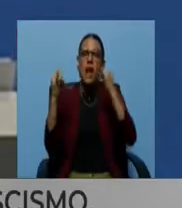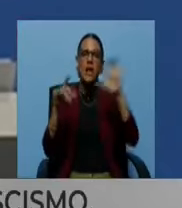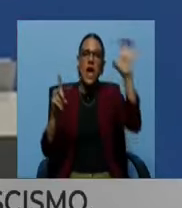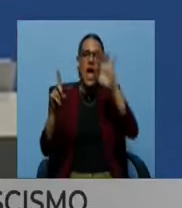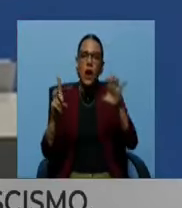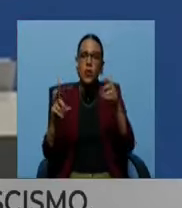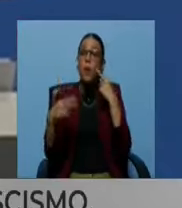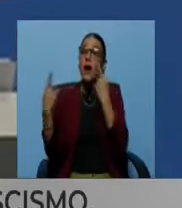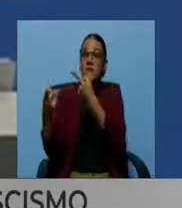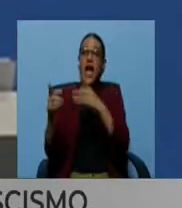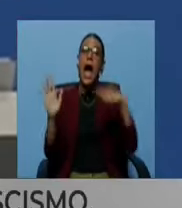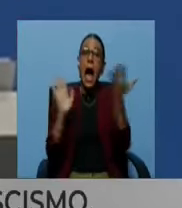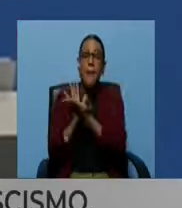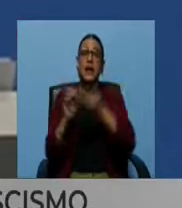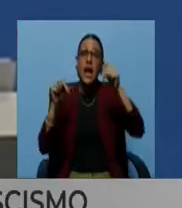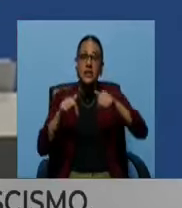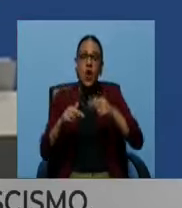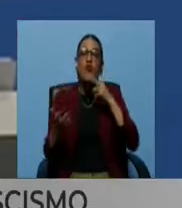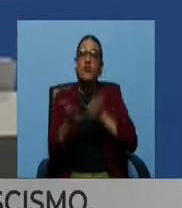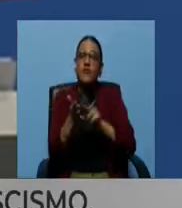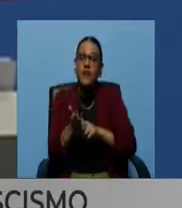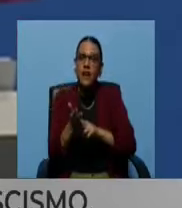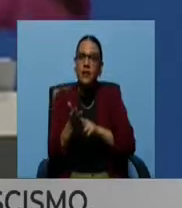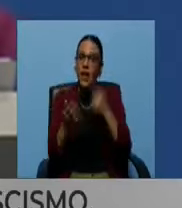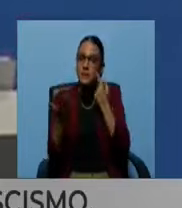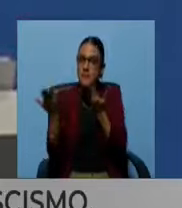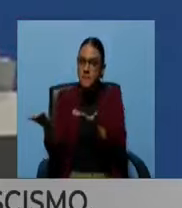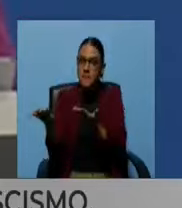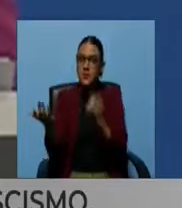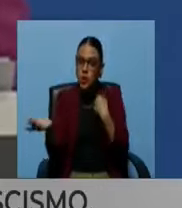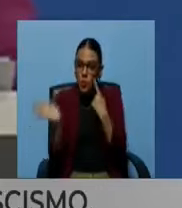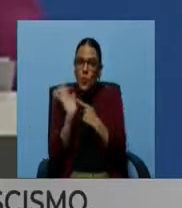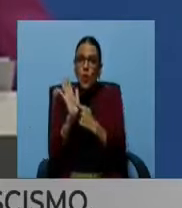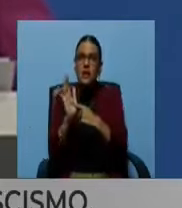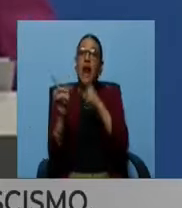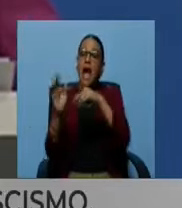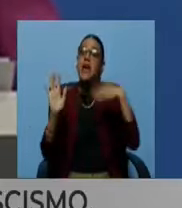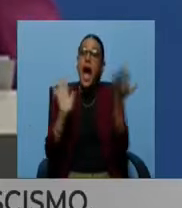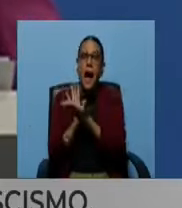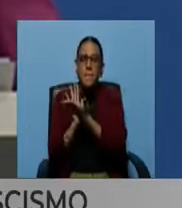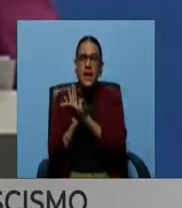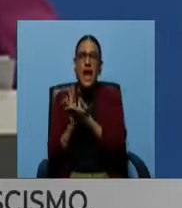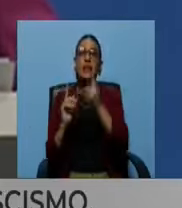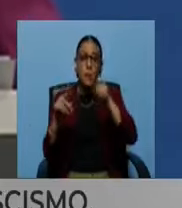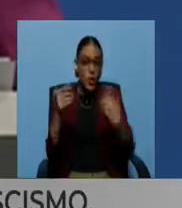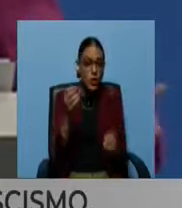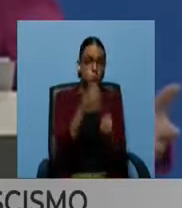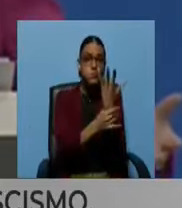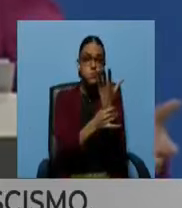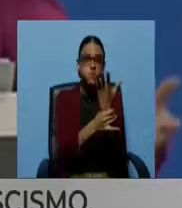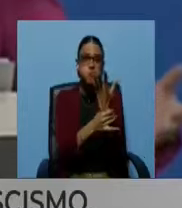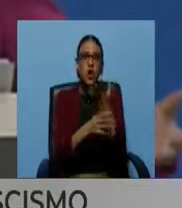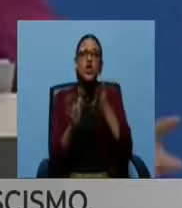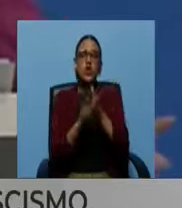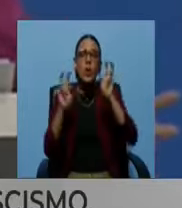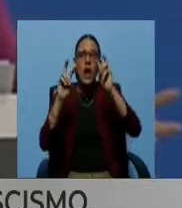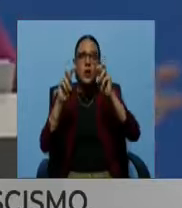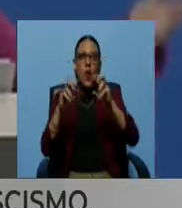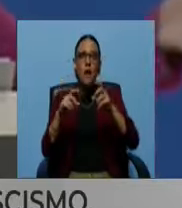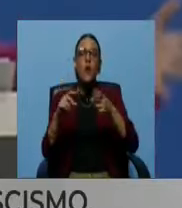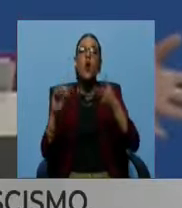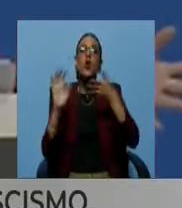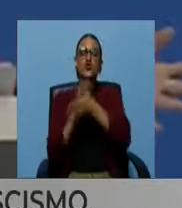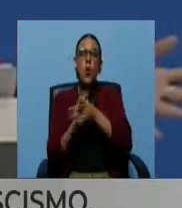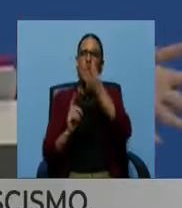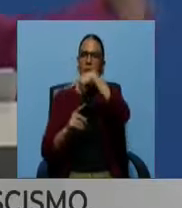Esa es la amenaza que hay hoy. Es allí la amenaza y por eso el surgimiento de ese nuevo bloque de